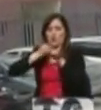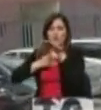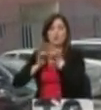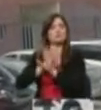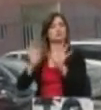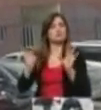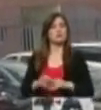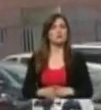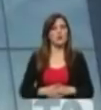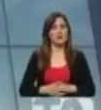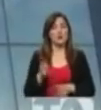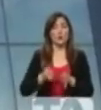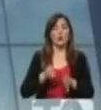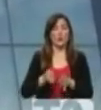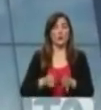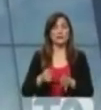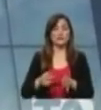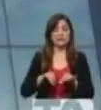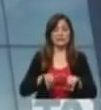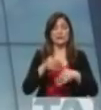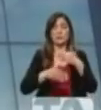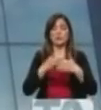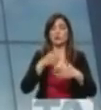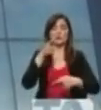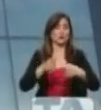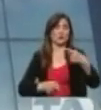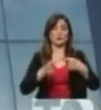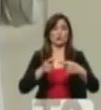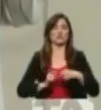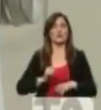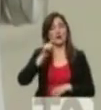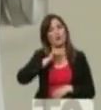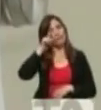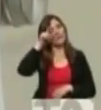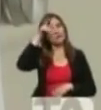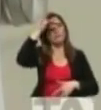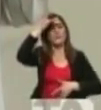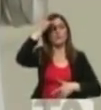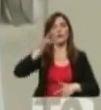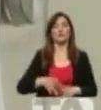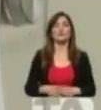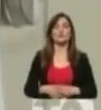se realizó la diligencia porque el fiscal encargado del caso no se encontraba bien de salud.